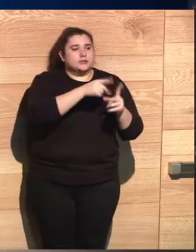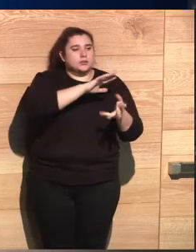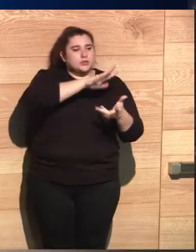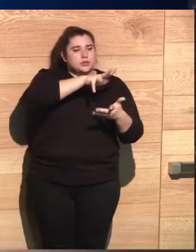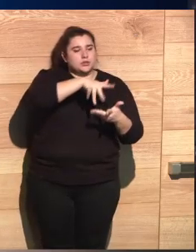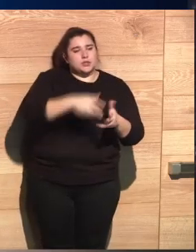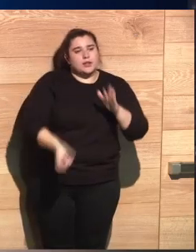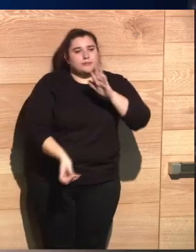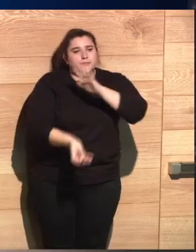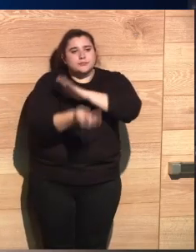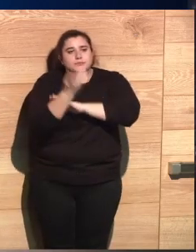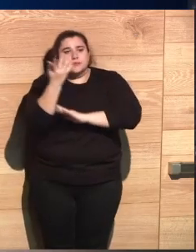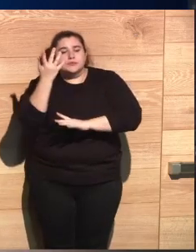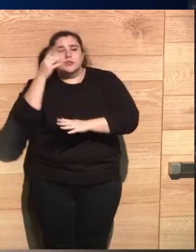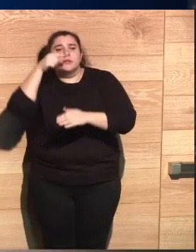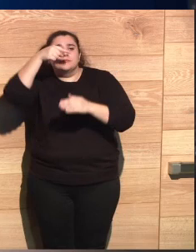noticias, hundir